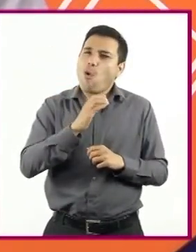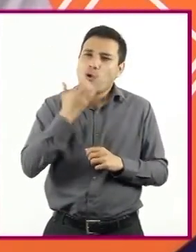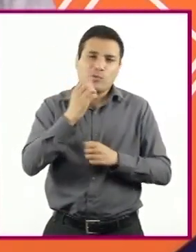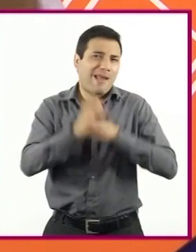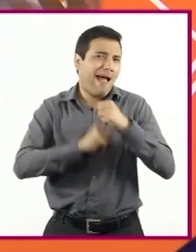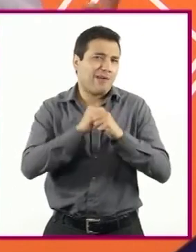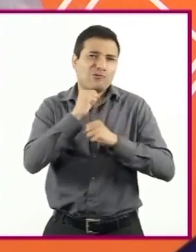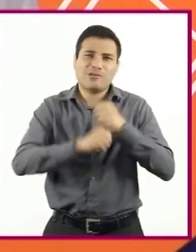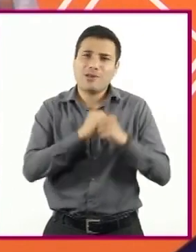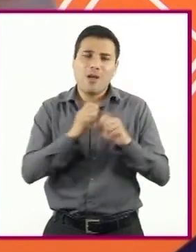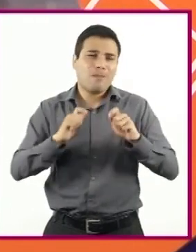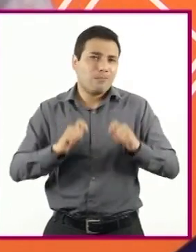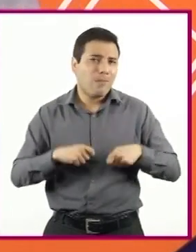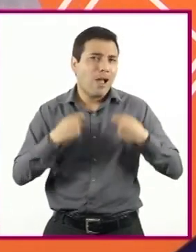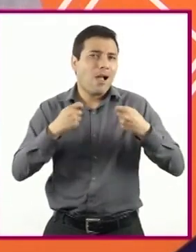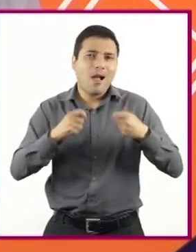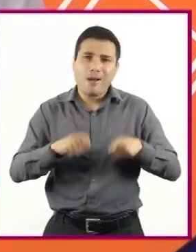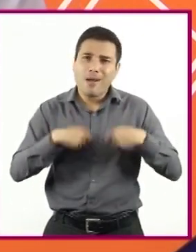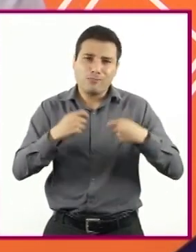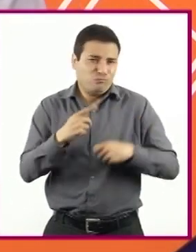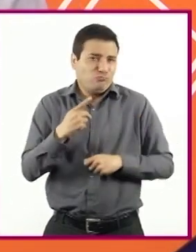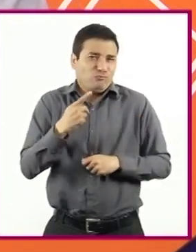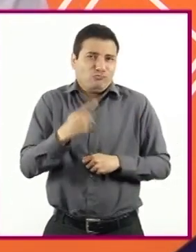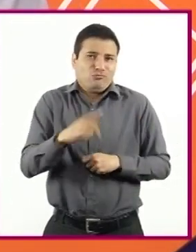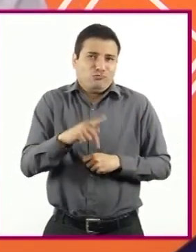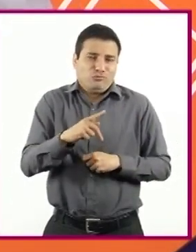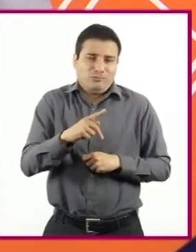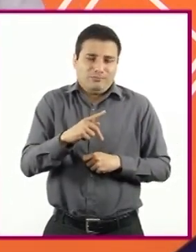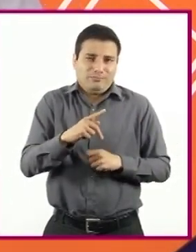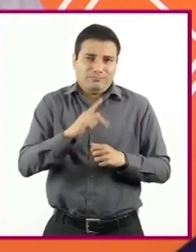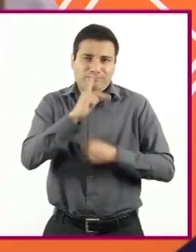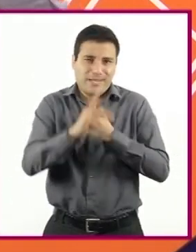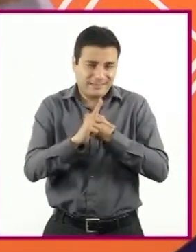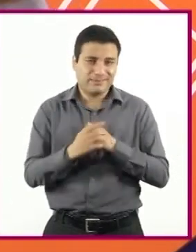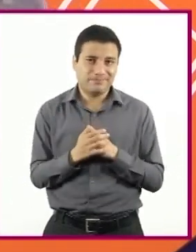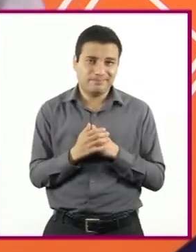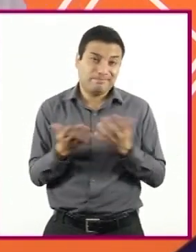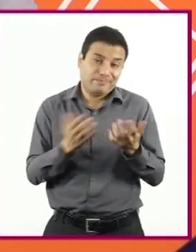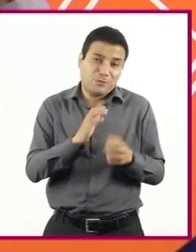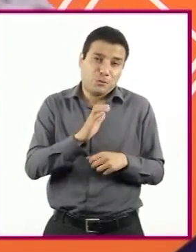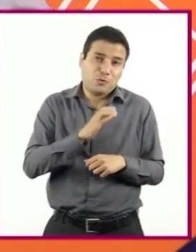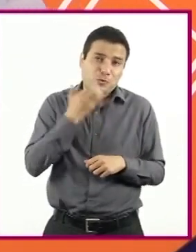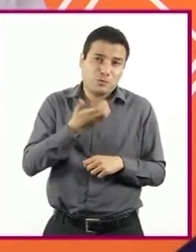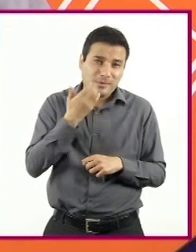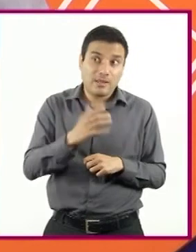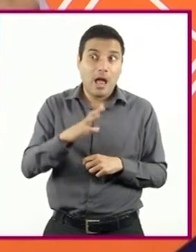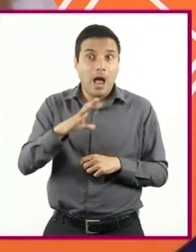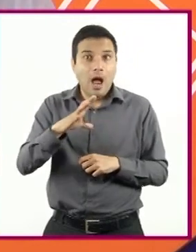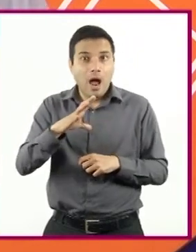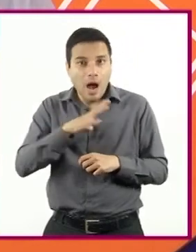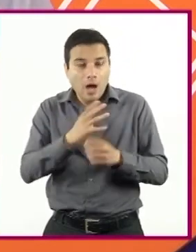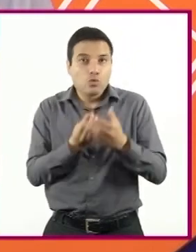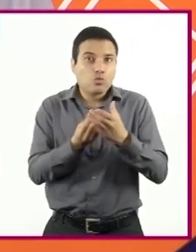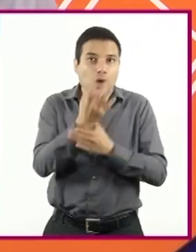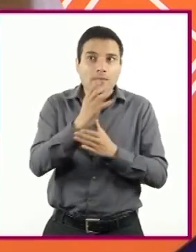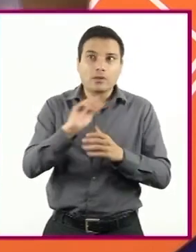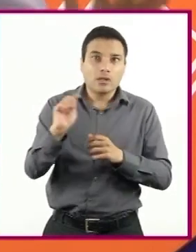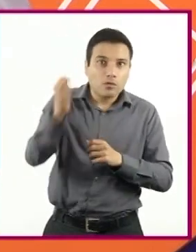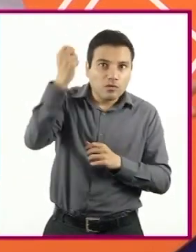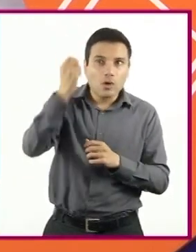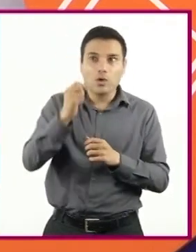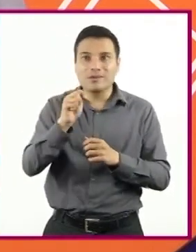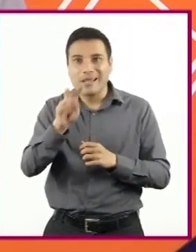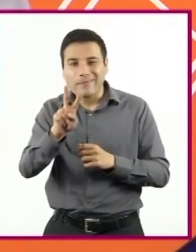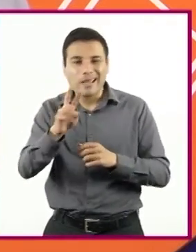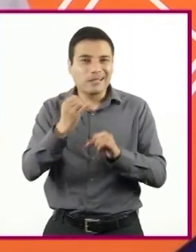siguen vivos como una tradición de nuestra comunidad y están vigentes a pesar de los muy novedosos medios de comunicación masivos. Pues